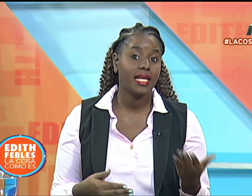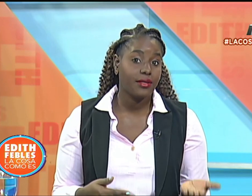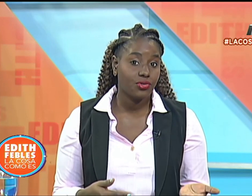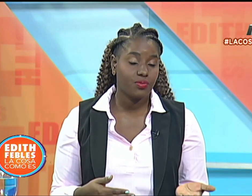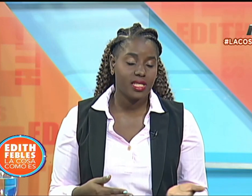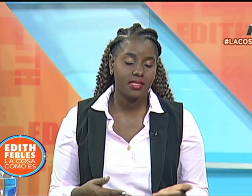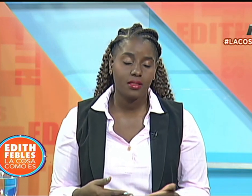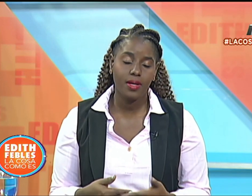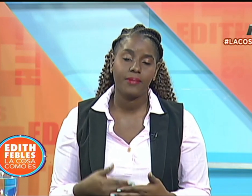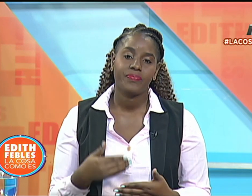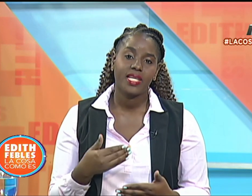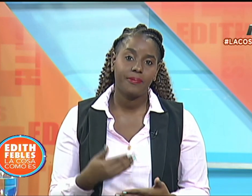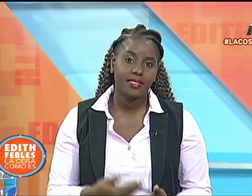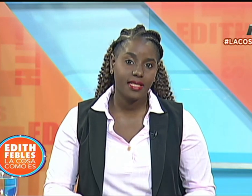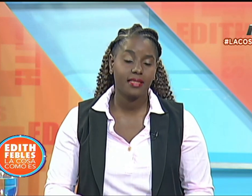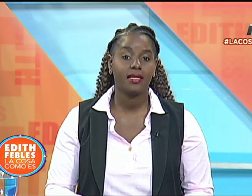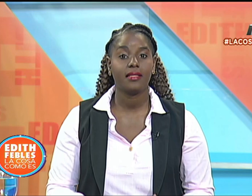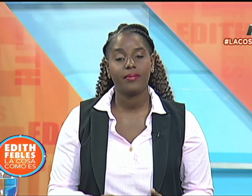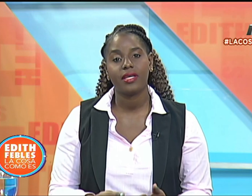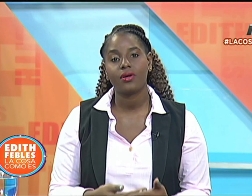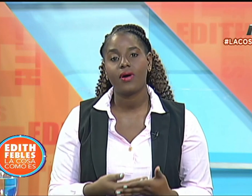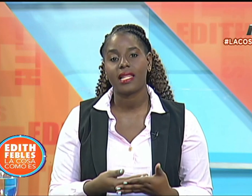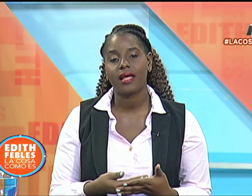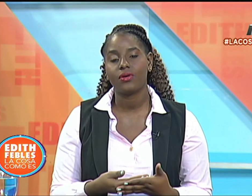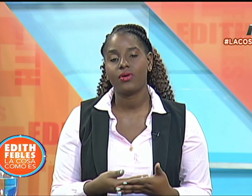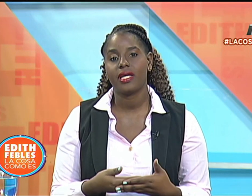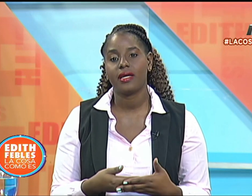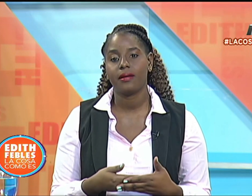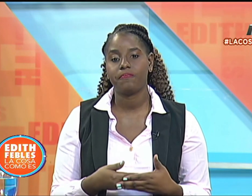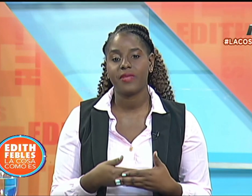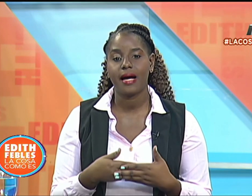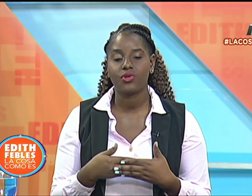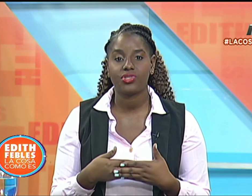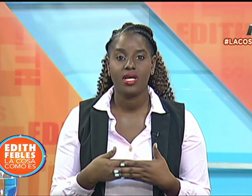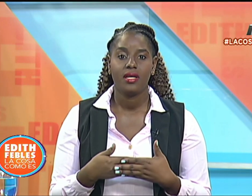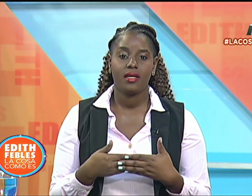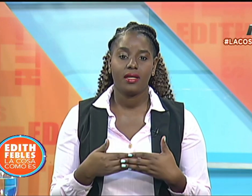en el año 2019. El presidente de México ha dado,